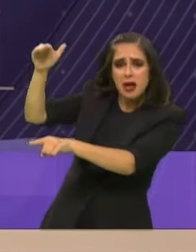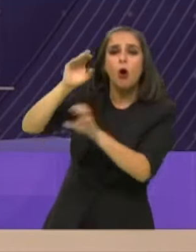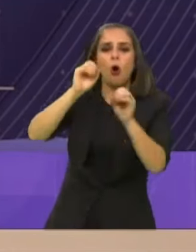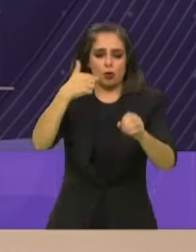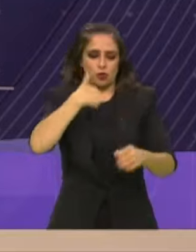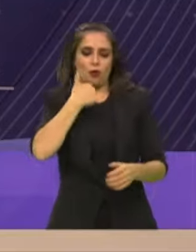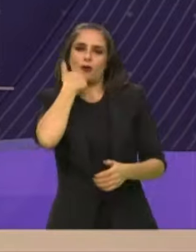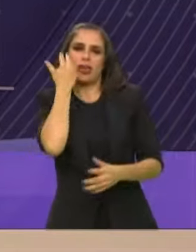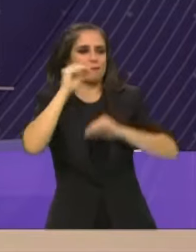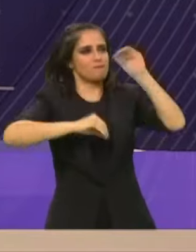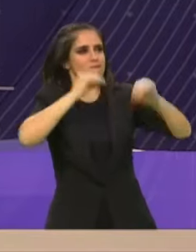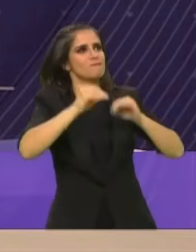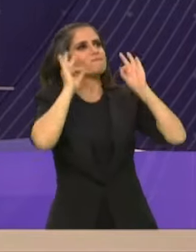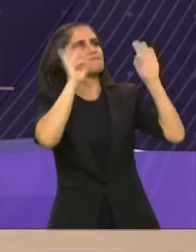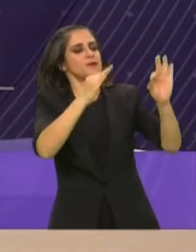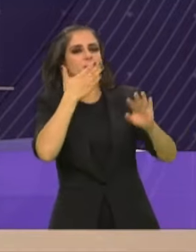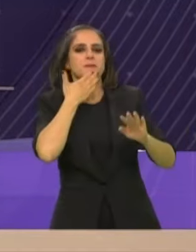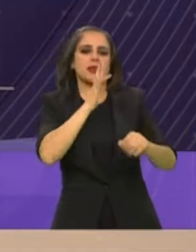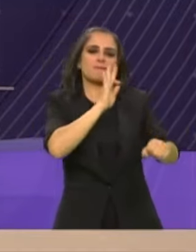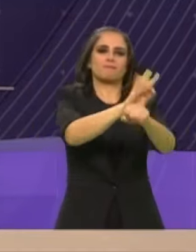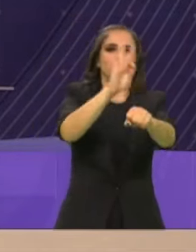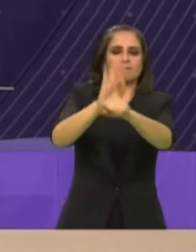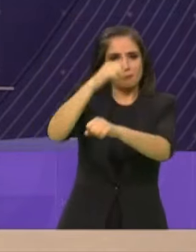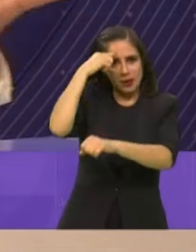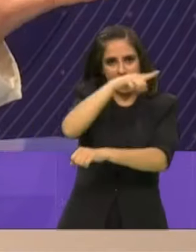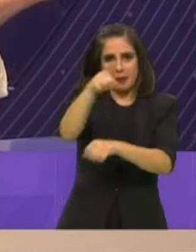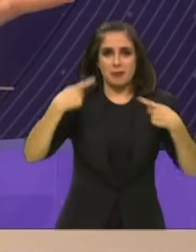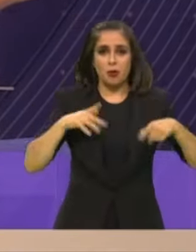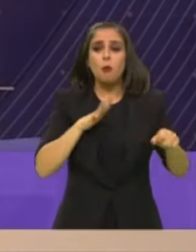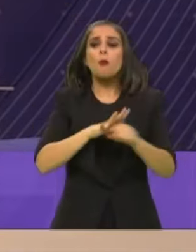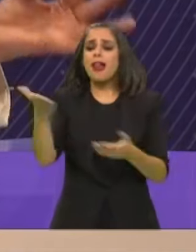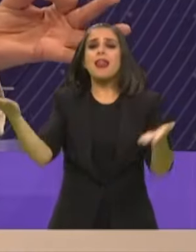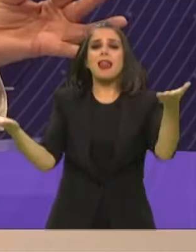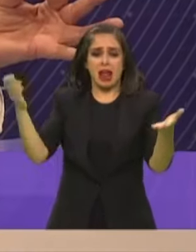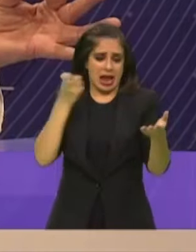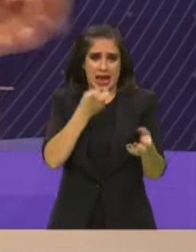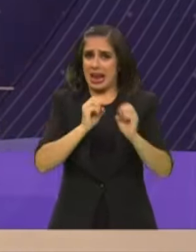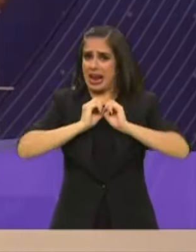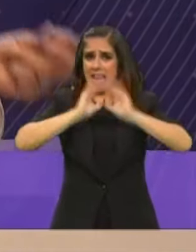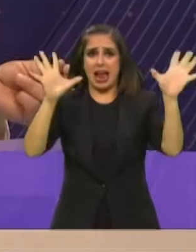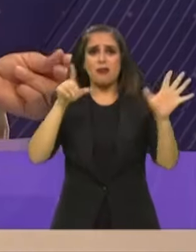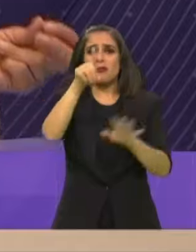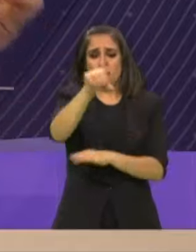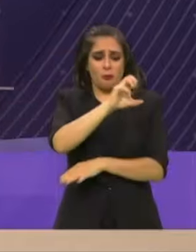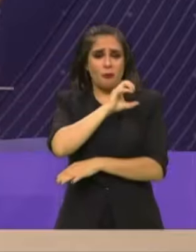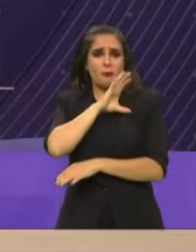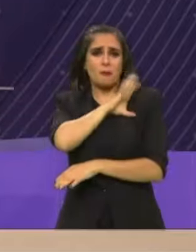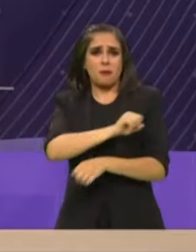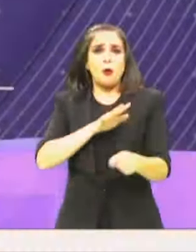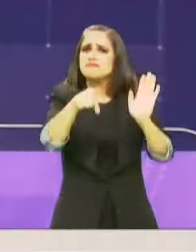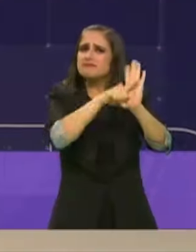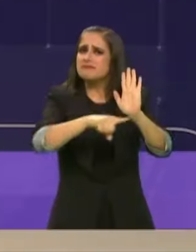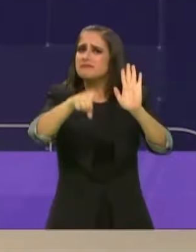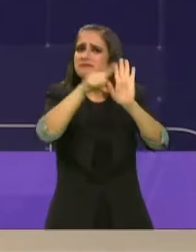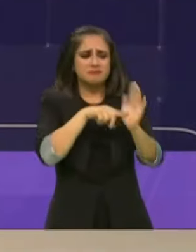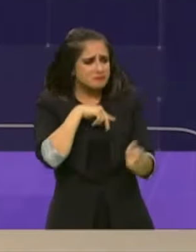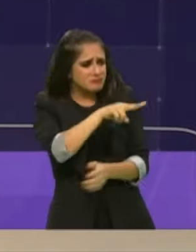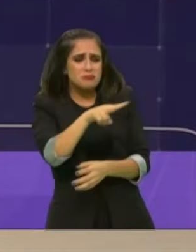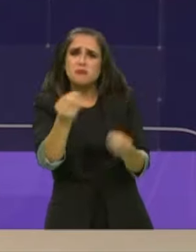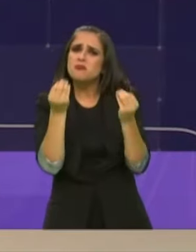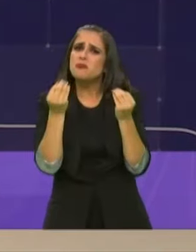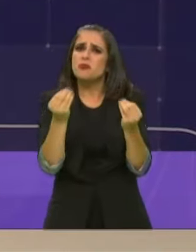construimos para enriquecer la ciudad y su gente. Así de claro, ¿qué prefieres? ¿Honestidad o corrupción? Una ciudad